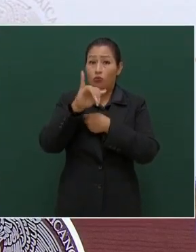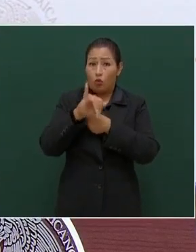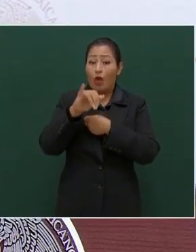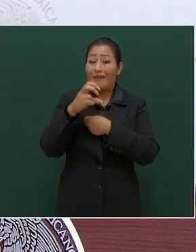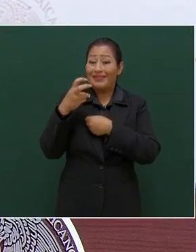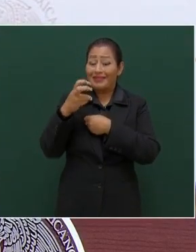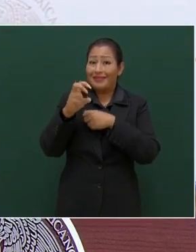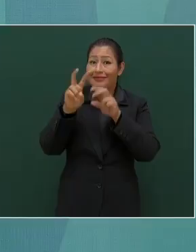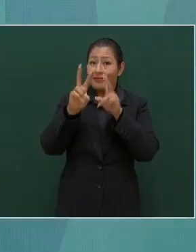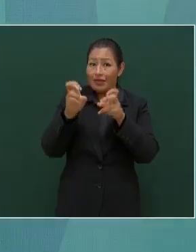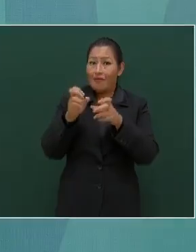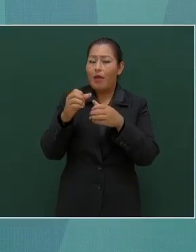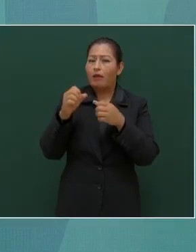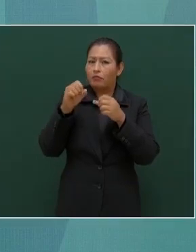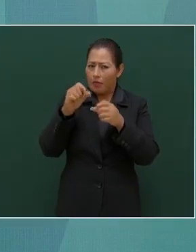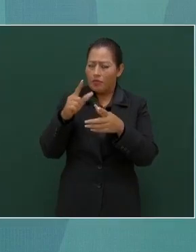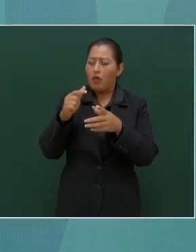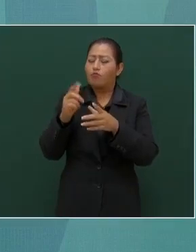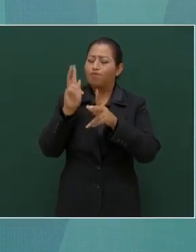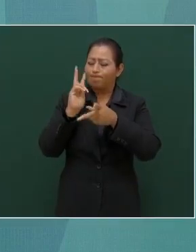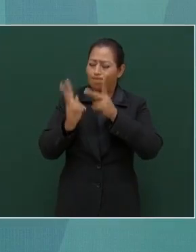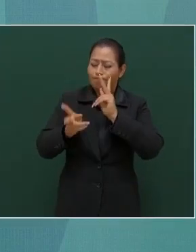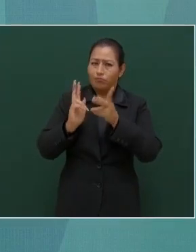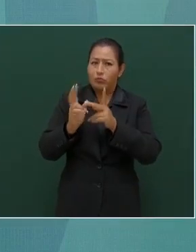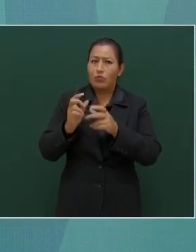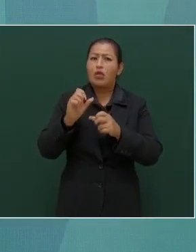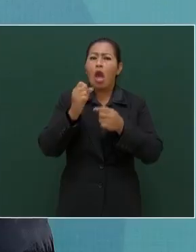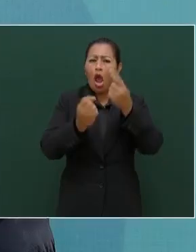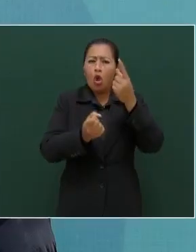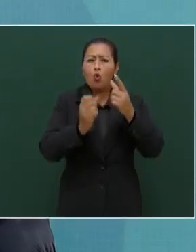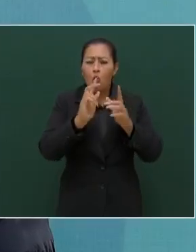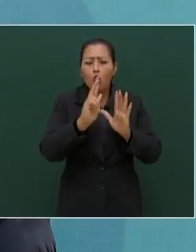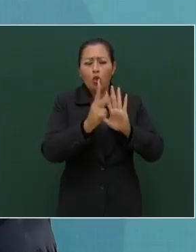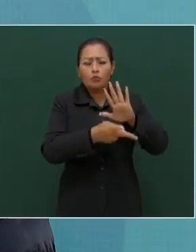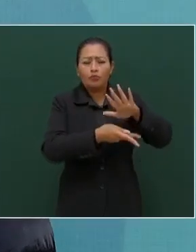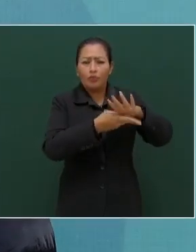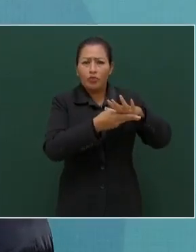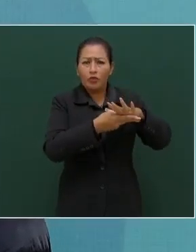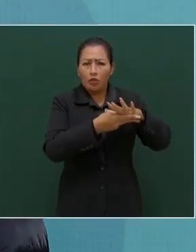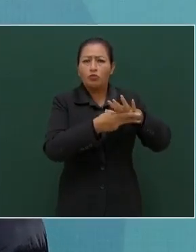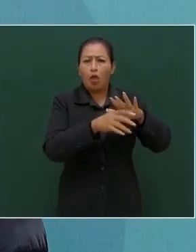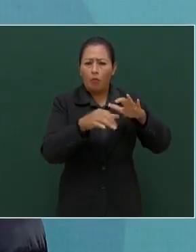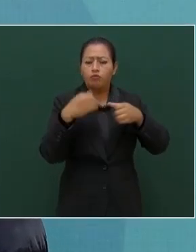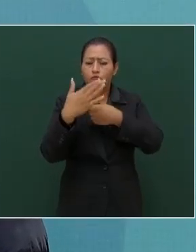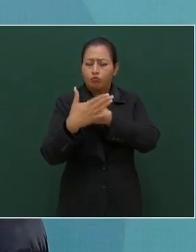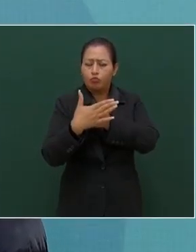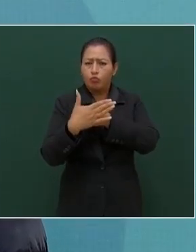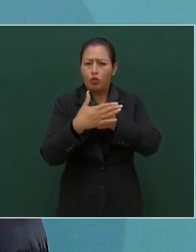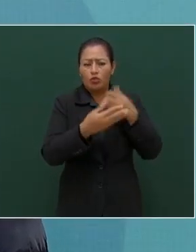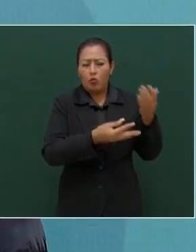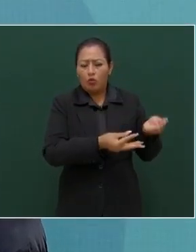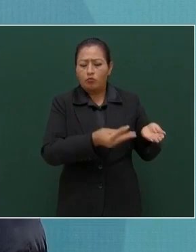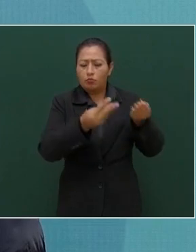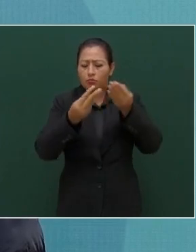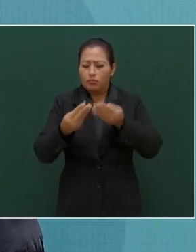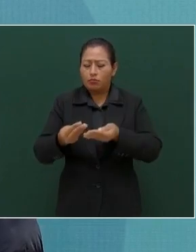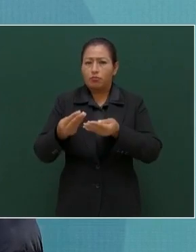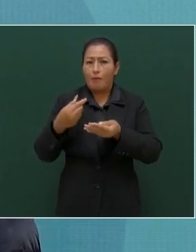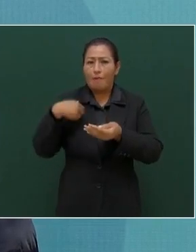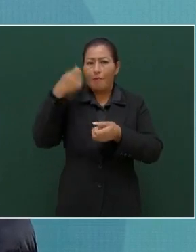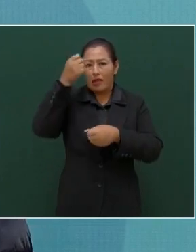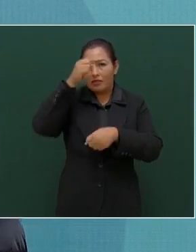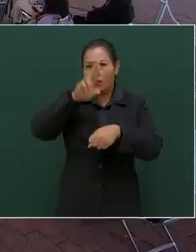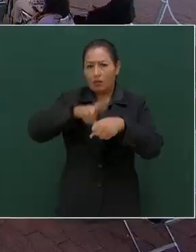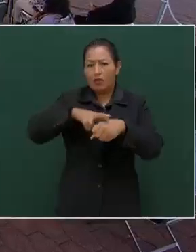ese tema, como en otros también que están pendientes, iremos desahogando mesas distintas en la Secretaría